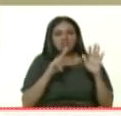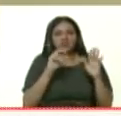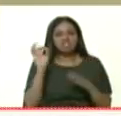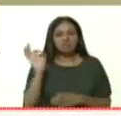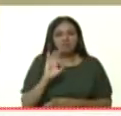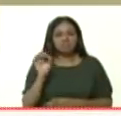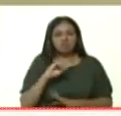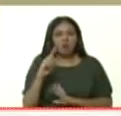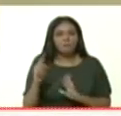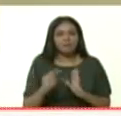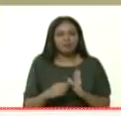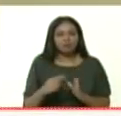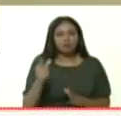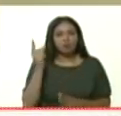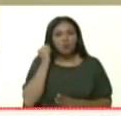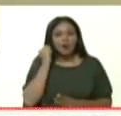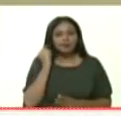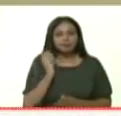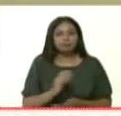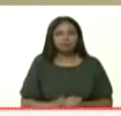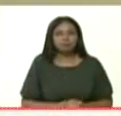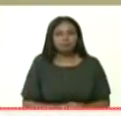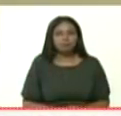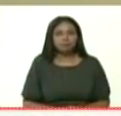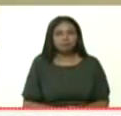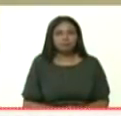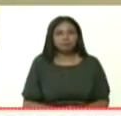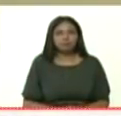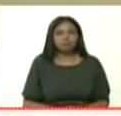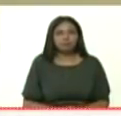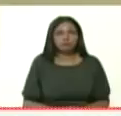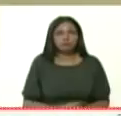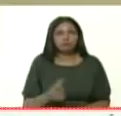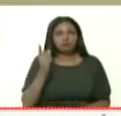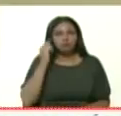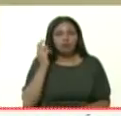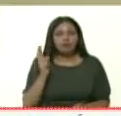80% son líderes, mujeres, lideresas.